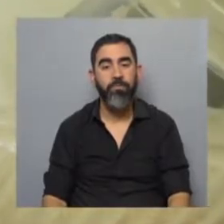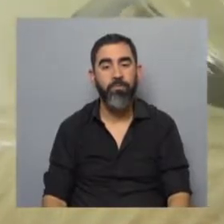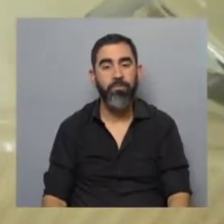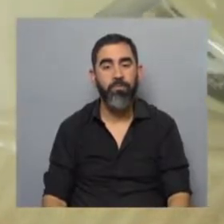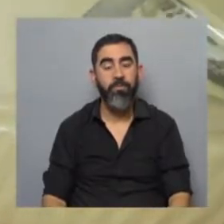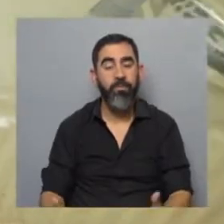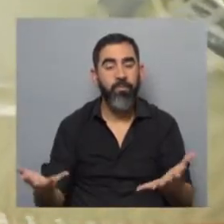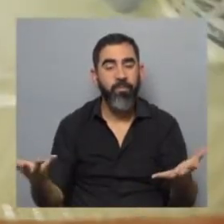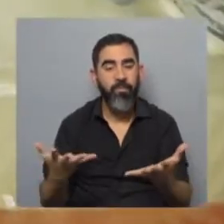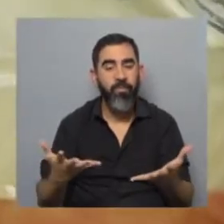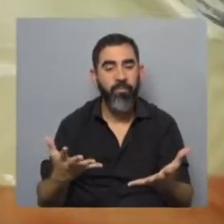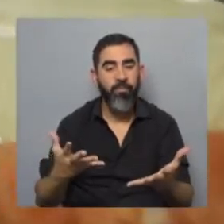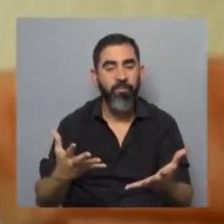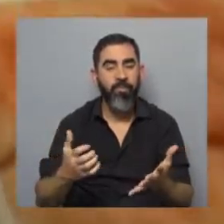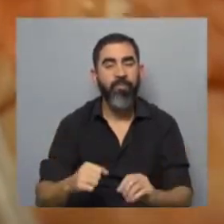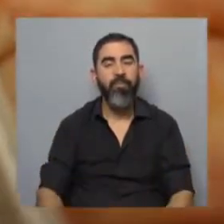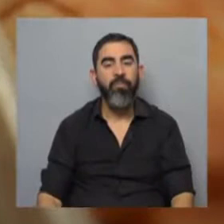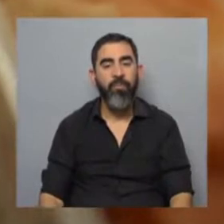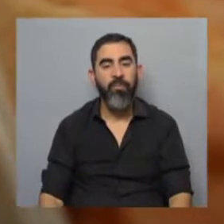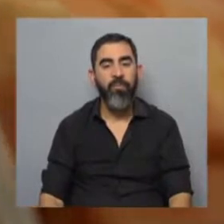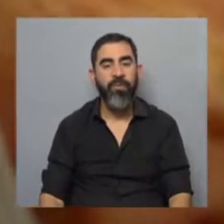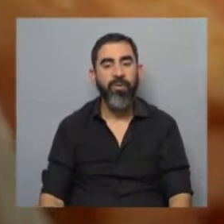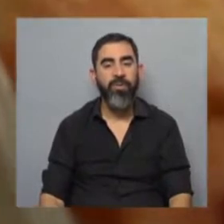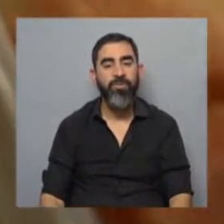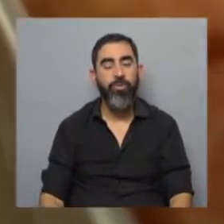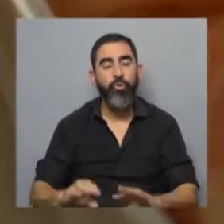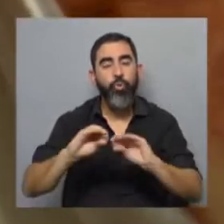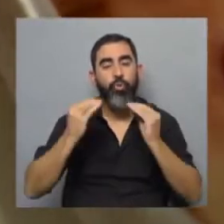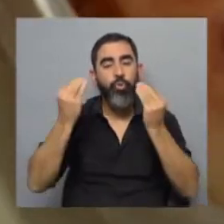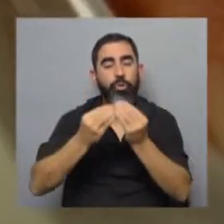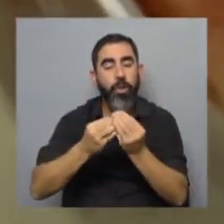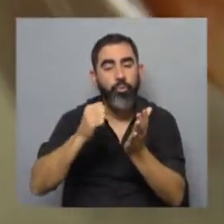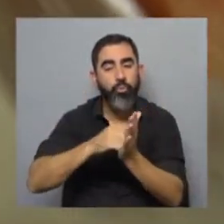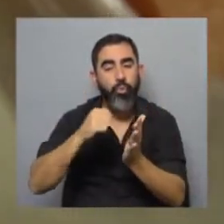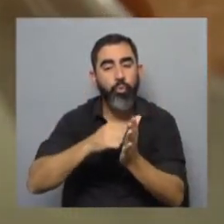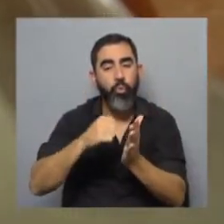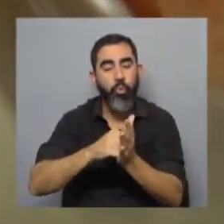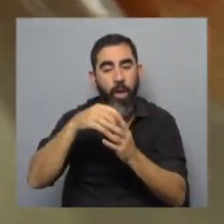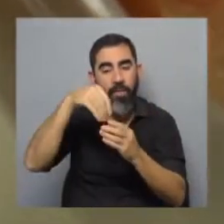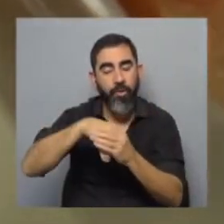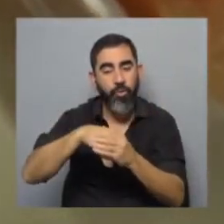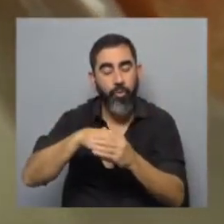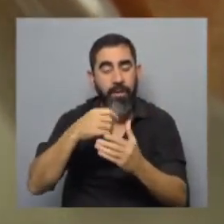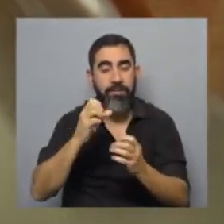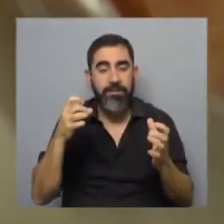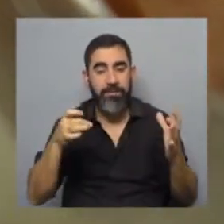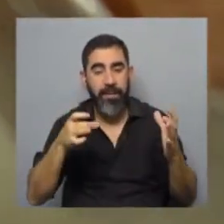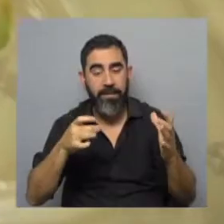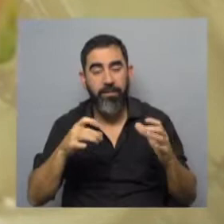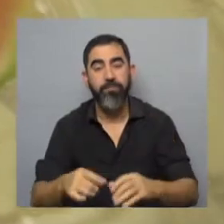Vamos a medir los sólidos solubles totales que hay en la pulpa de la sandía a partir de un